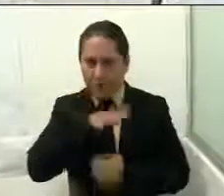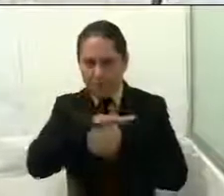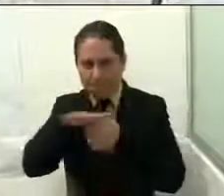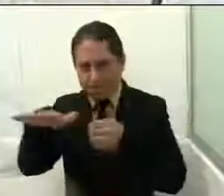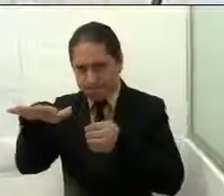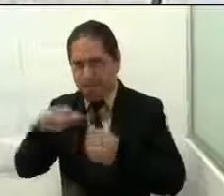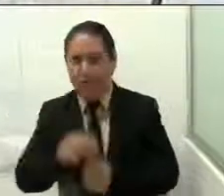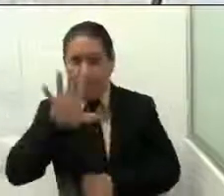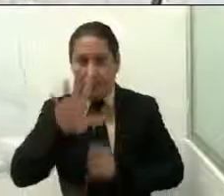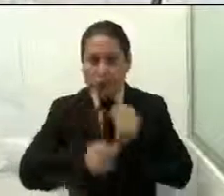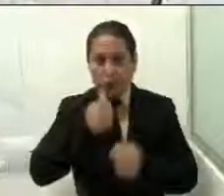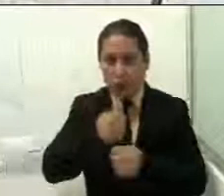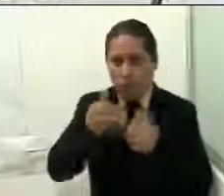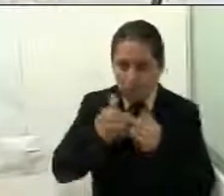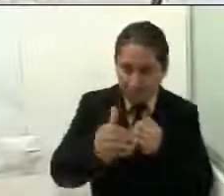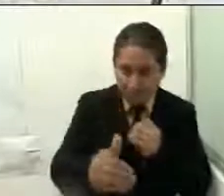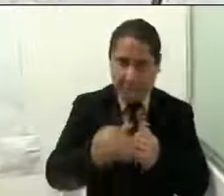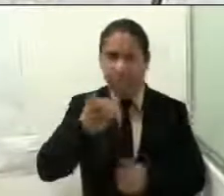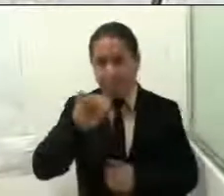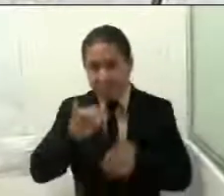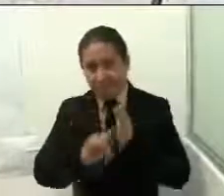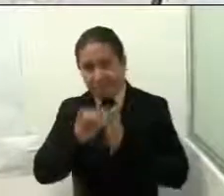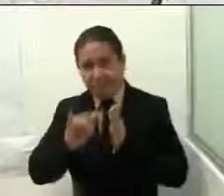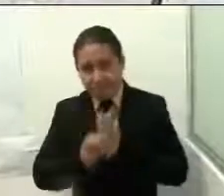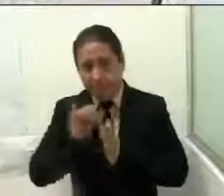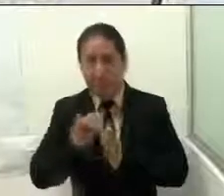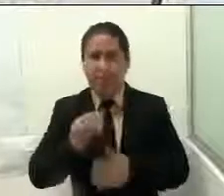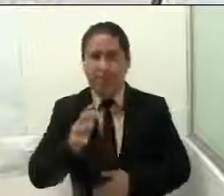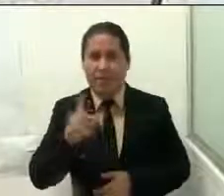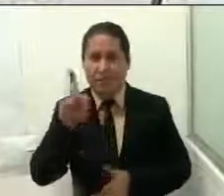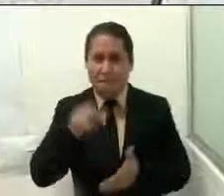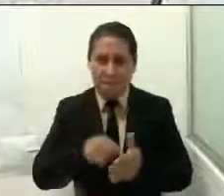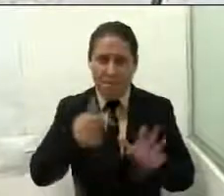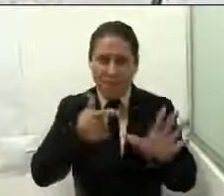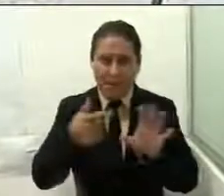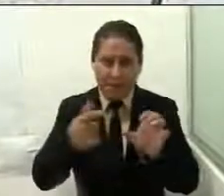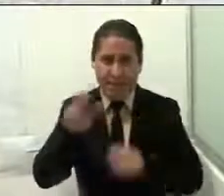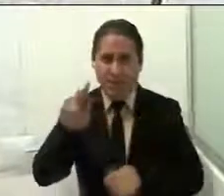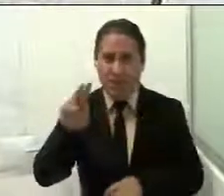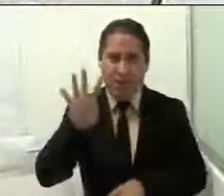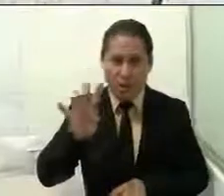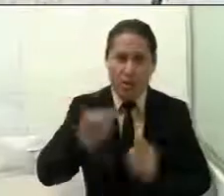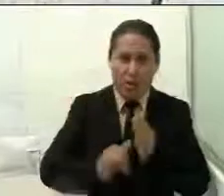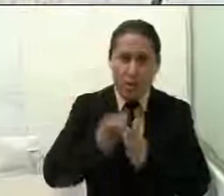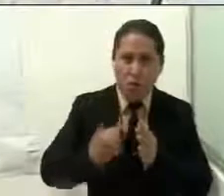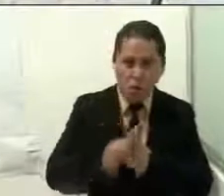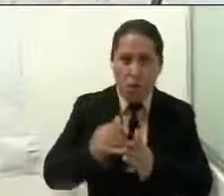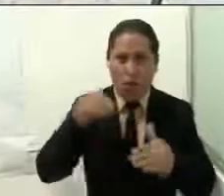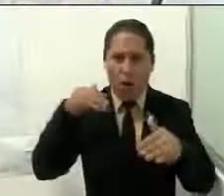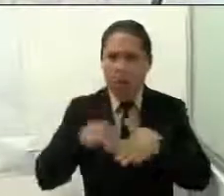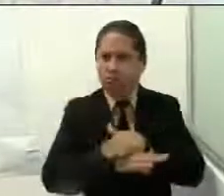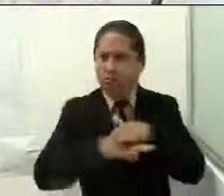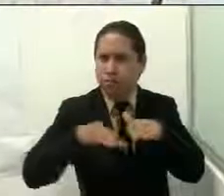cinco años de gobierno se construyeron mil 784 obras que almacenan